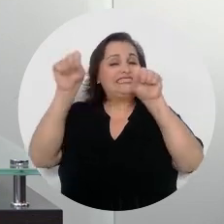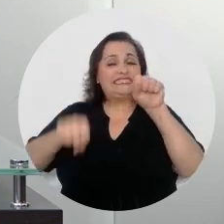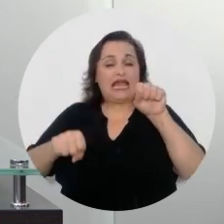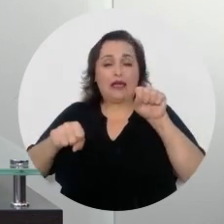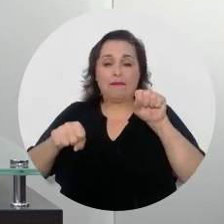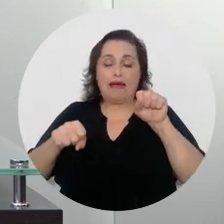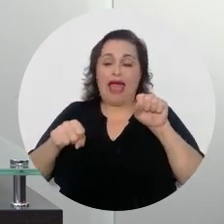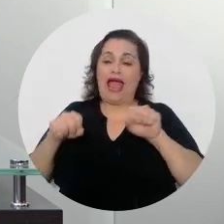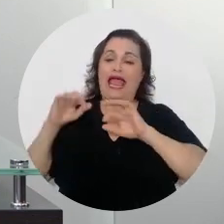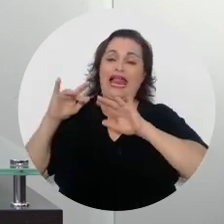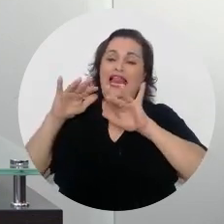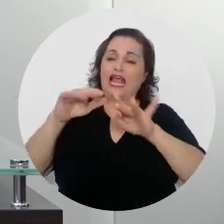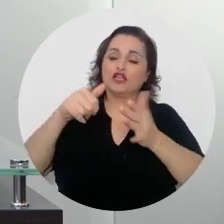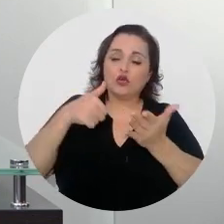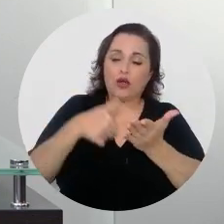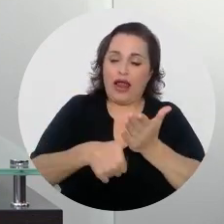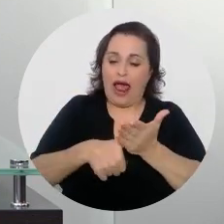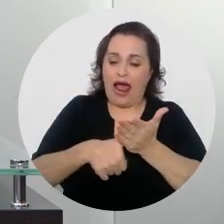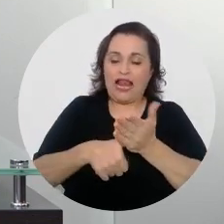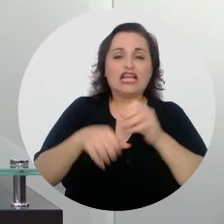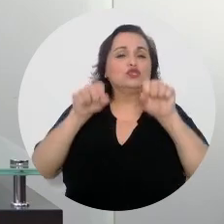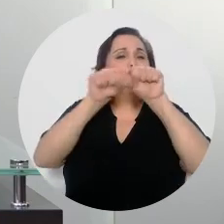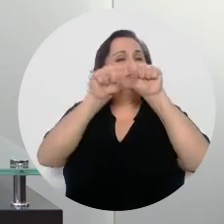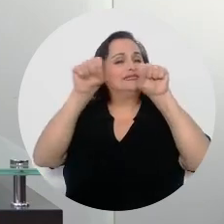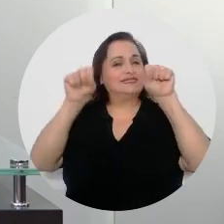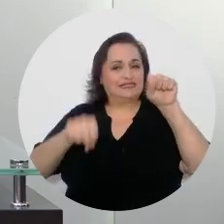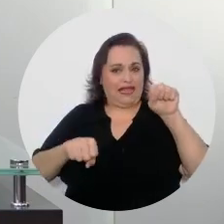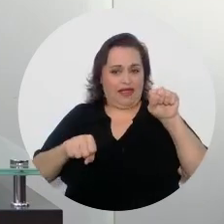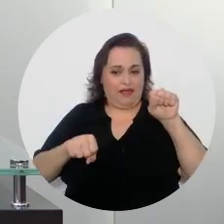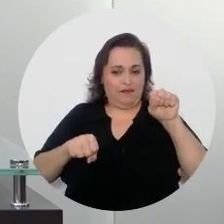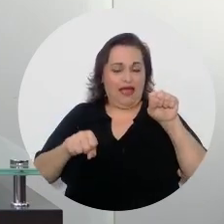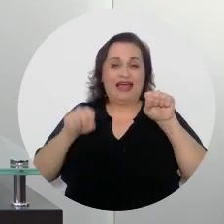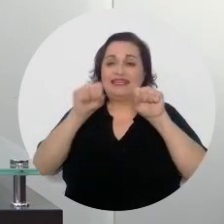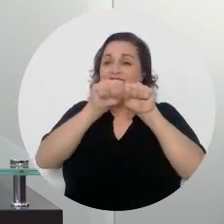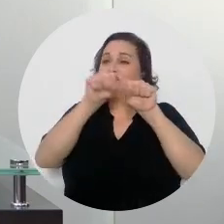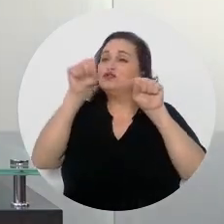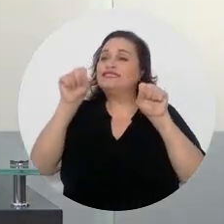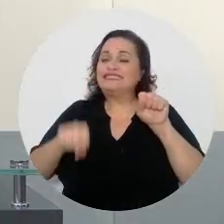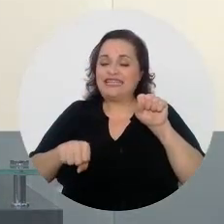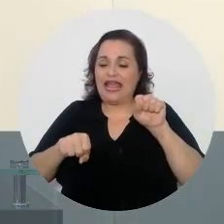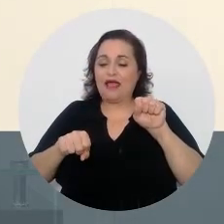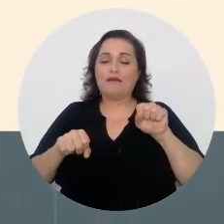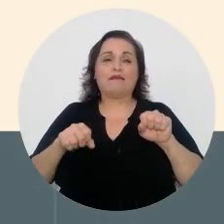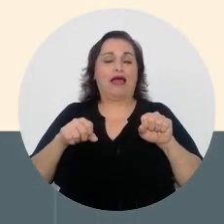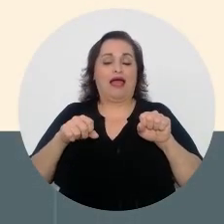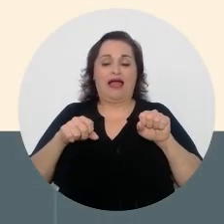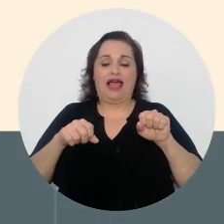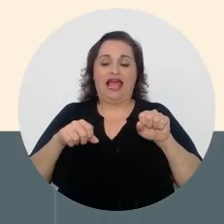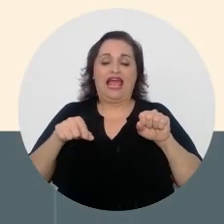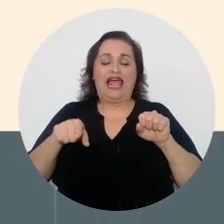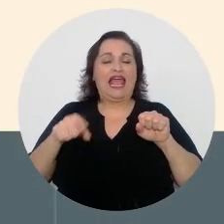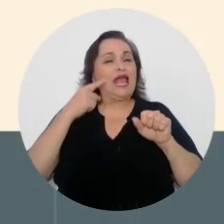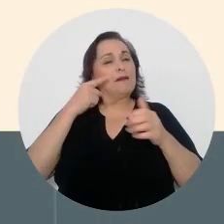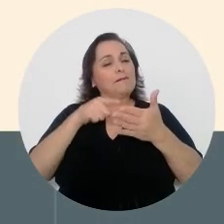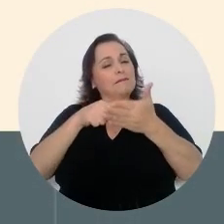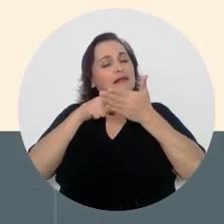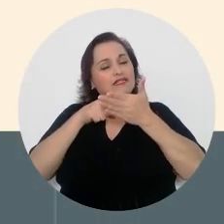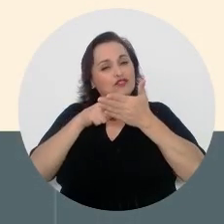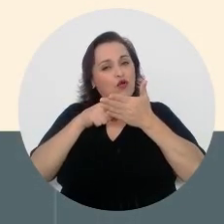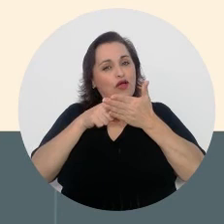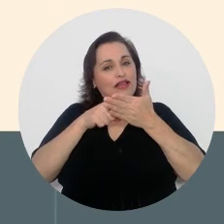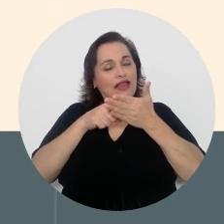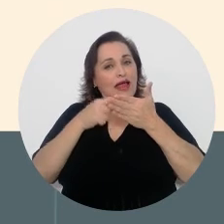el sistema electoral es eso, es un sistema. Es un sistema que lo que